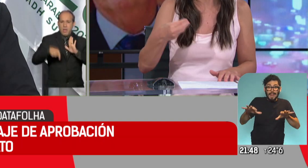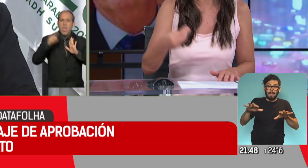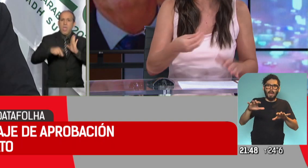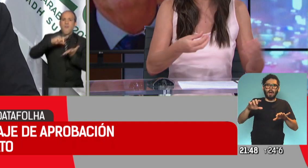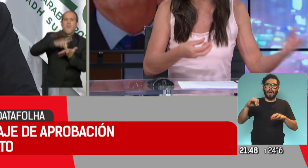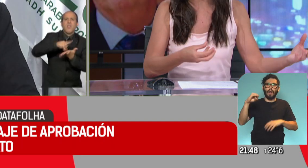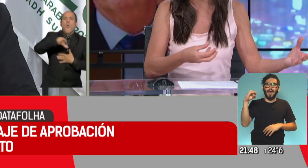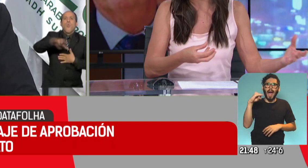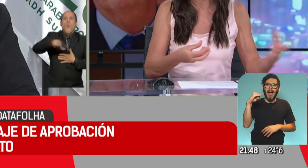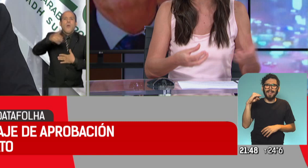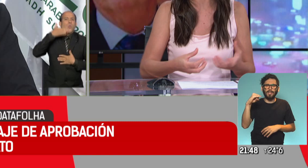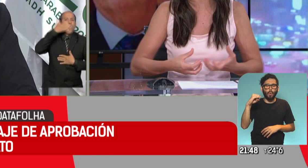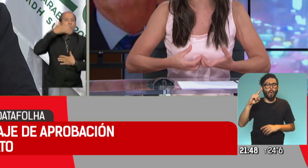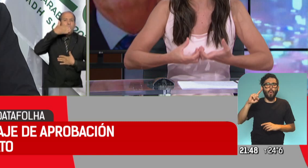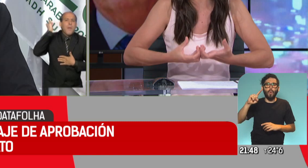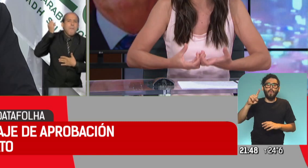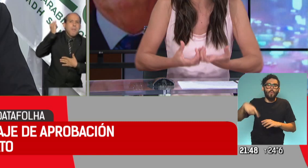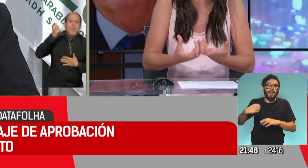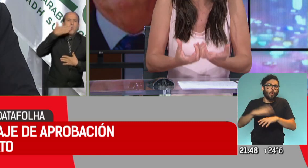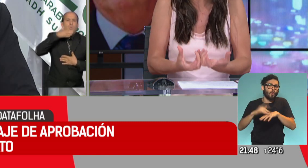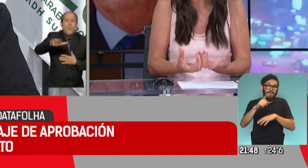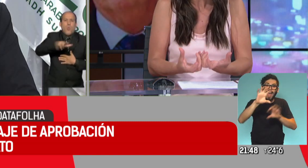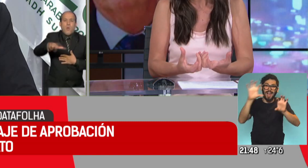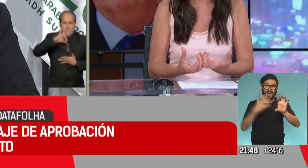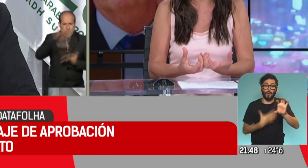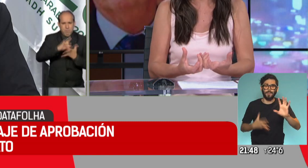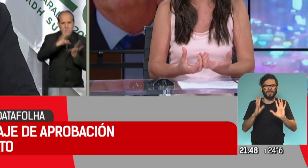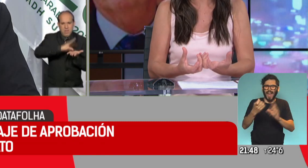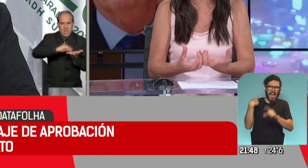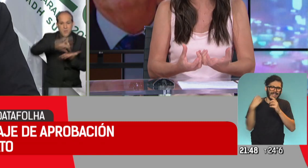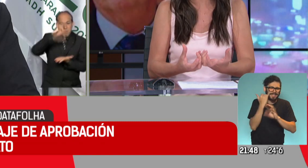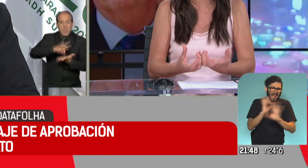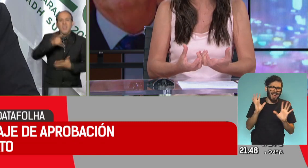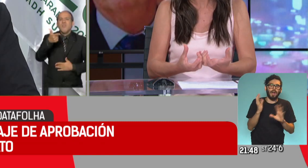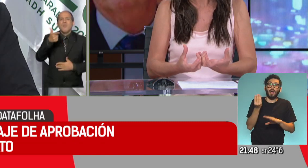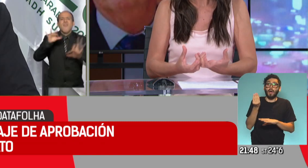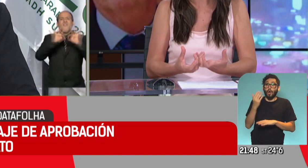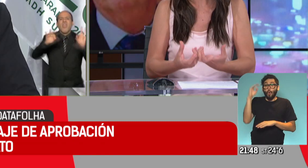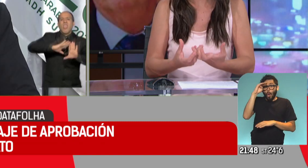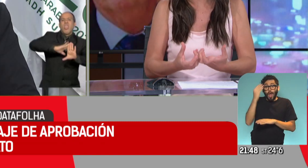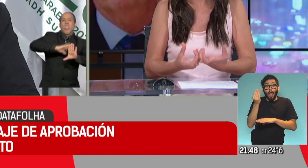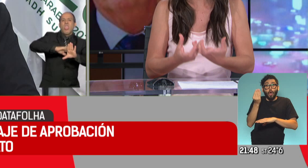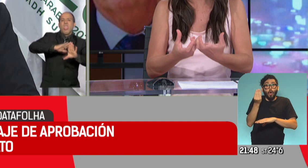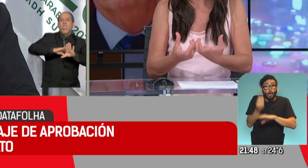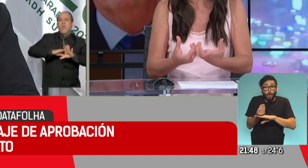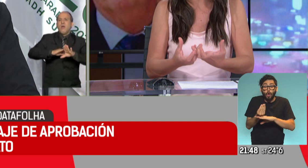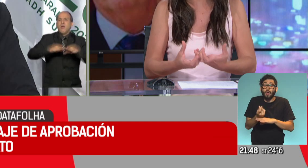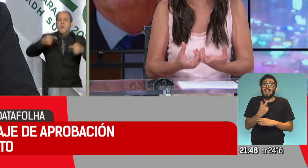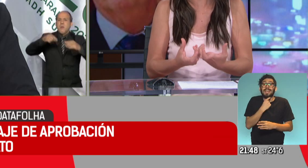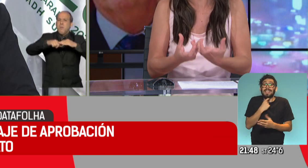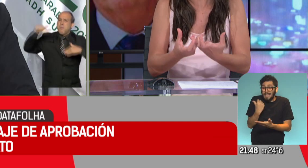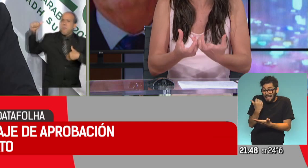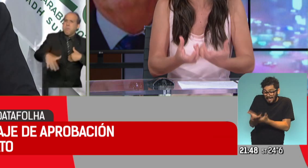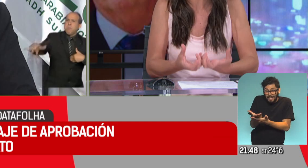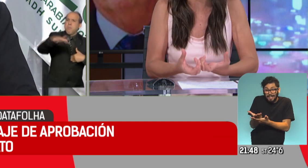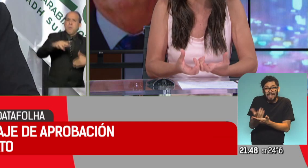decir, esto lo vemos desde el comienzo. Bolsonaro se posiciona como alguien que de alguna manera... Que quiso algo distinto que los gobernadores. Que quiso hacer algo, que quiso